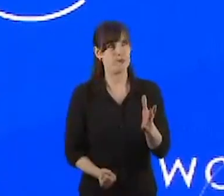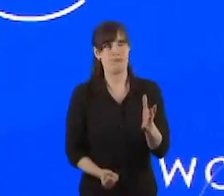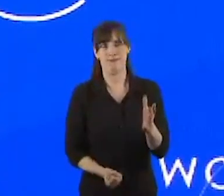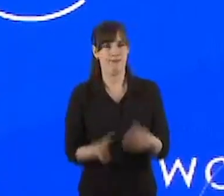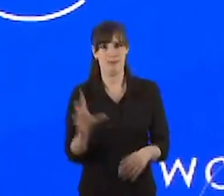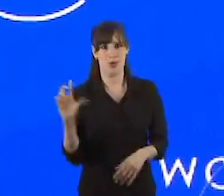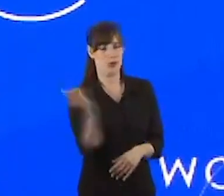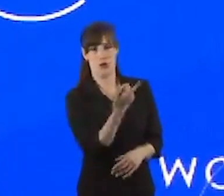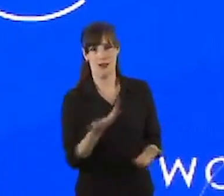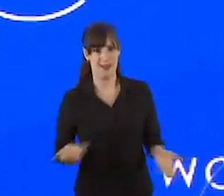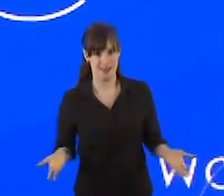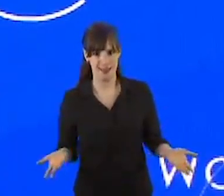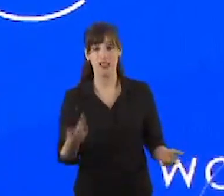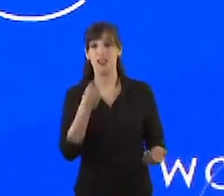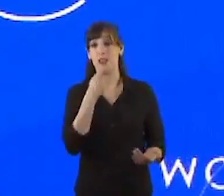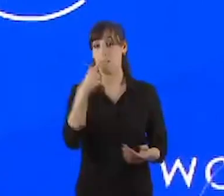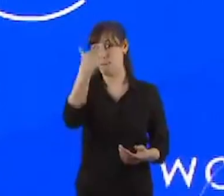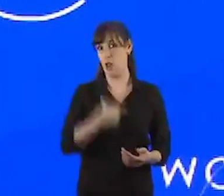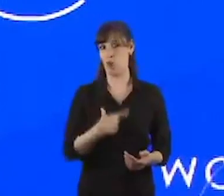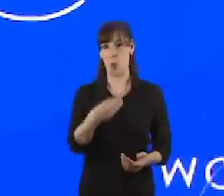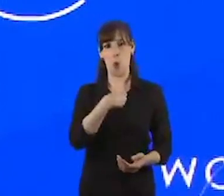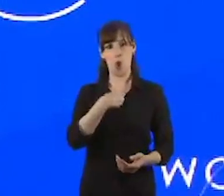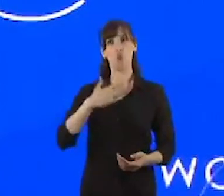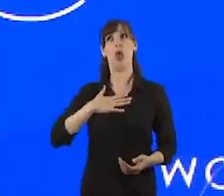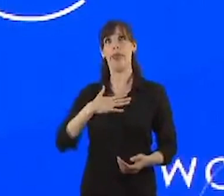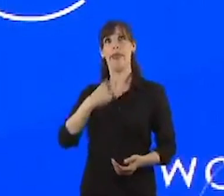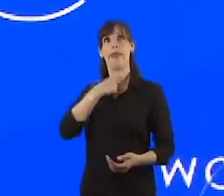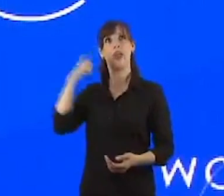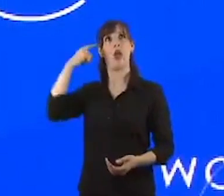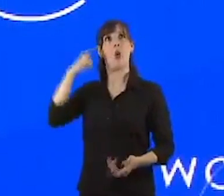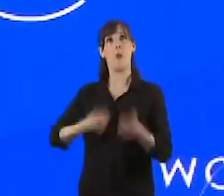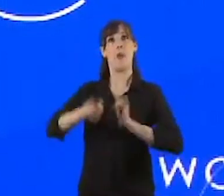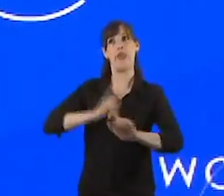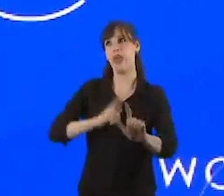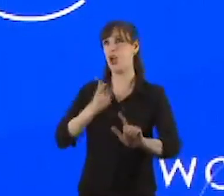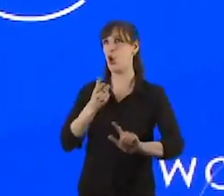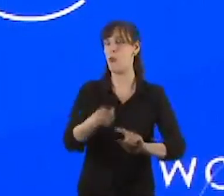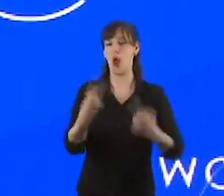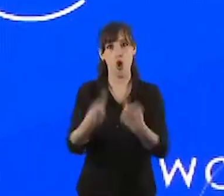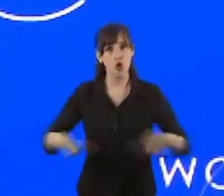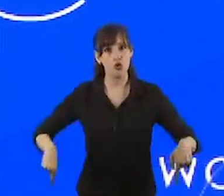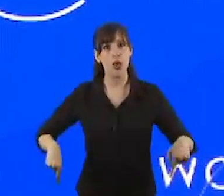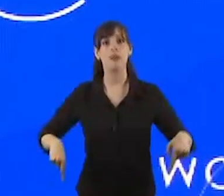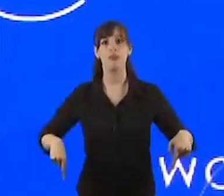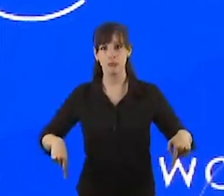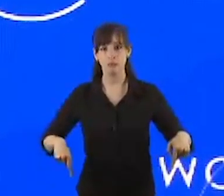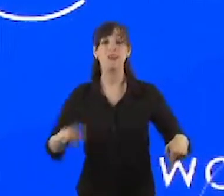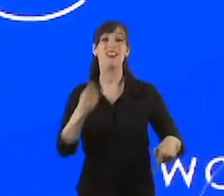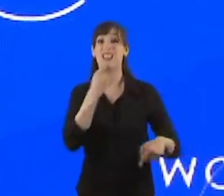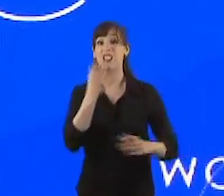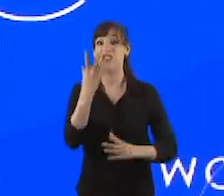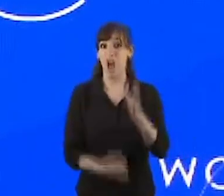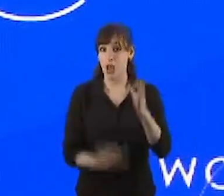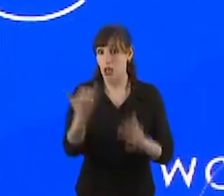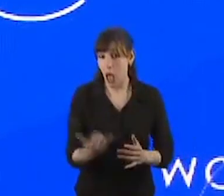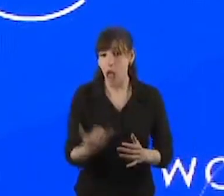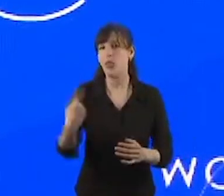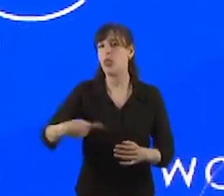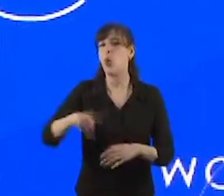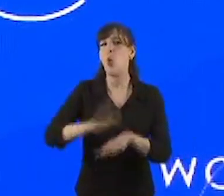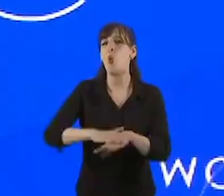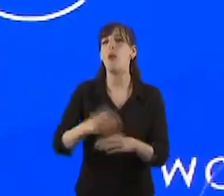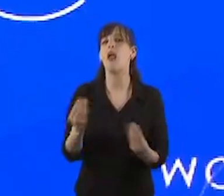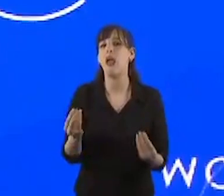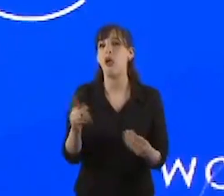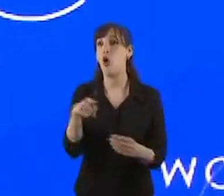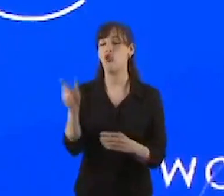Si las transacciones son voluntarias, el único contexto en el que puede haber un fallo de mercado es si hay coacción. Y